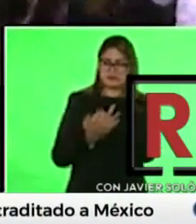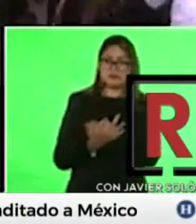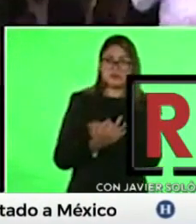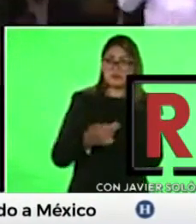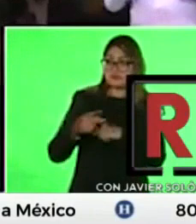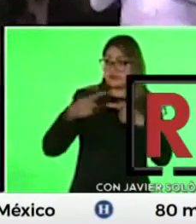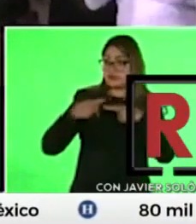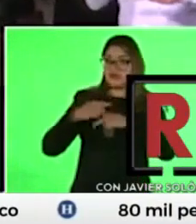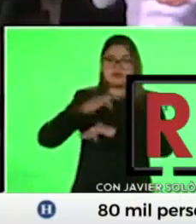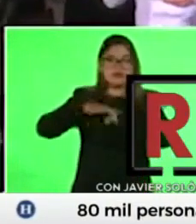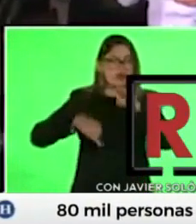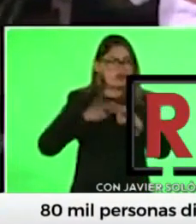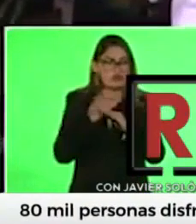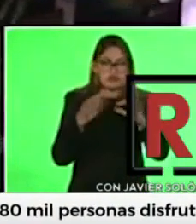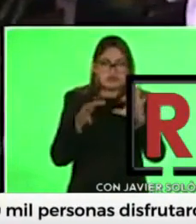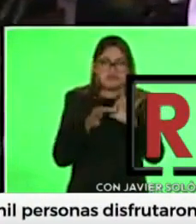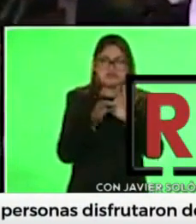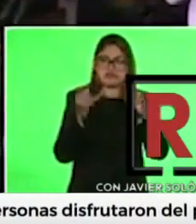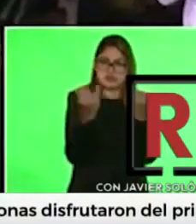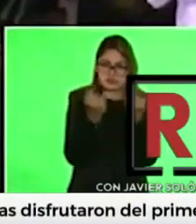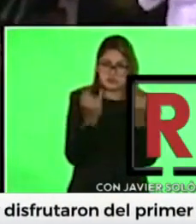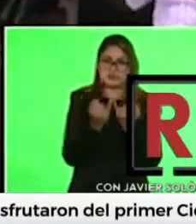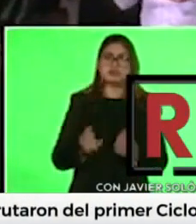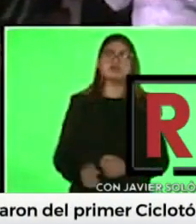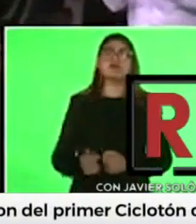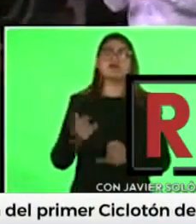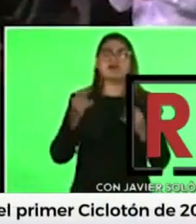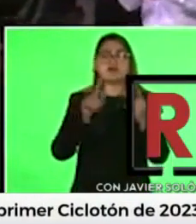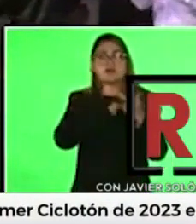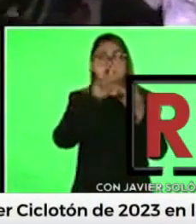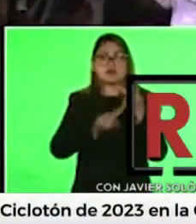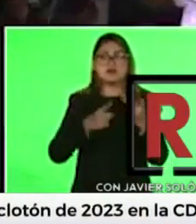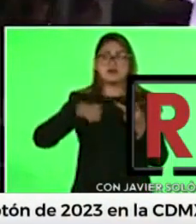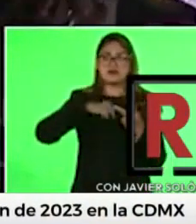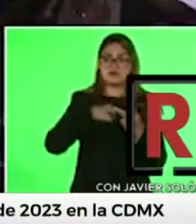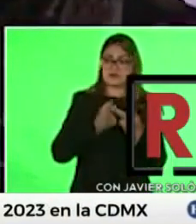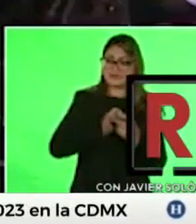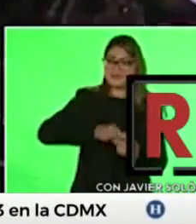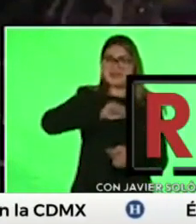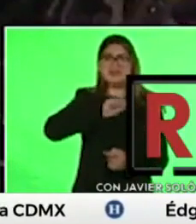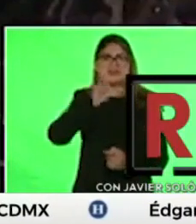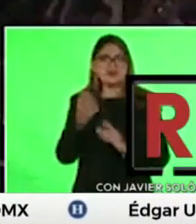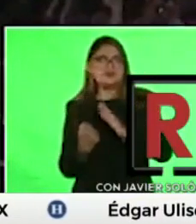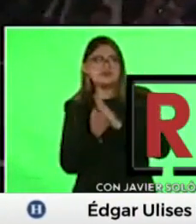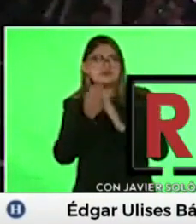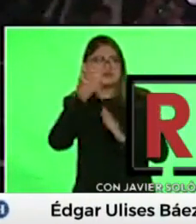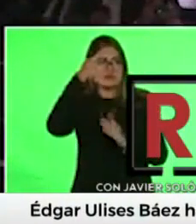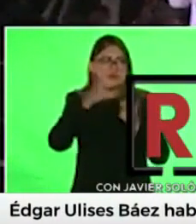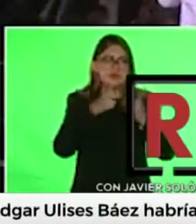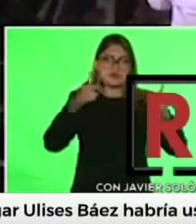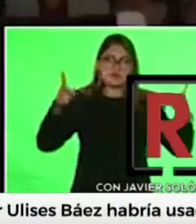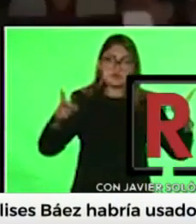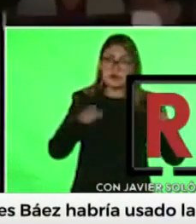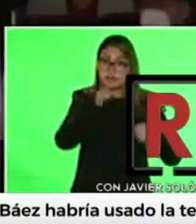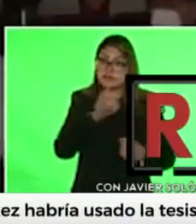es ya ideas ya tomadas de un lado, del otro, y es así, y no, y pum, da gusto una